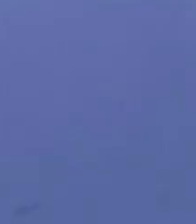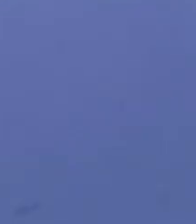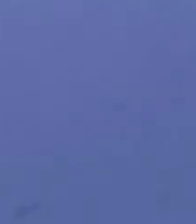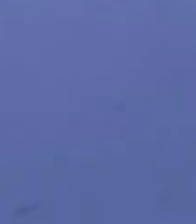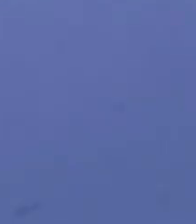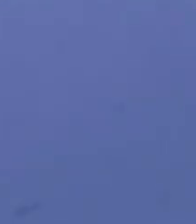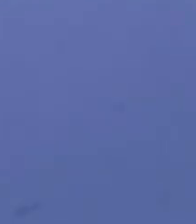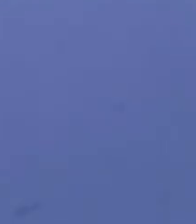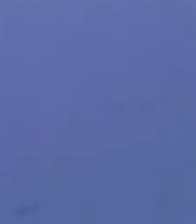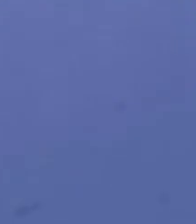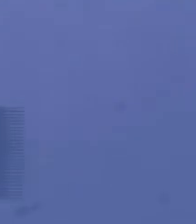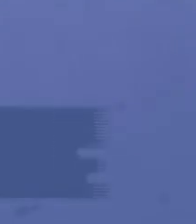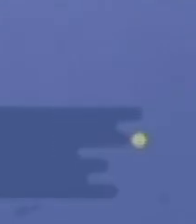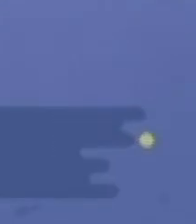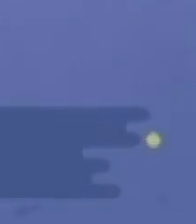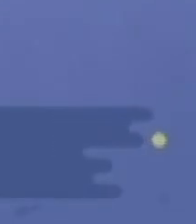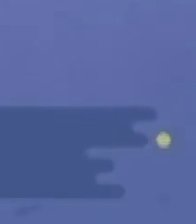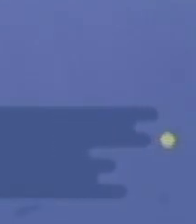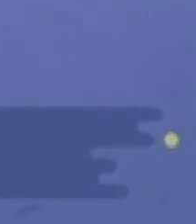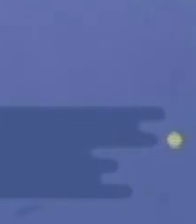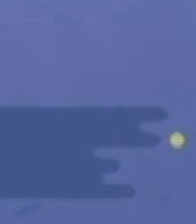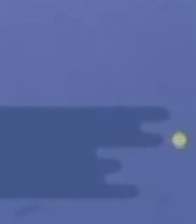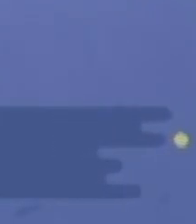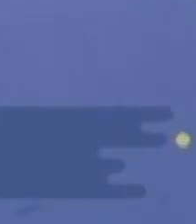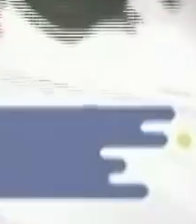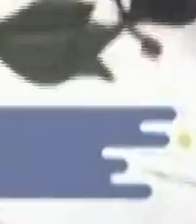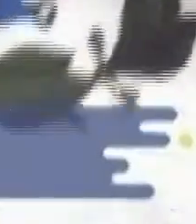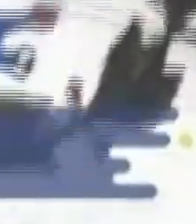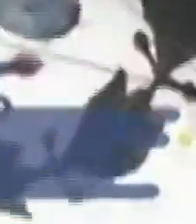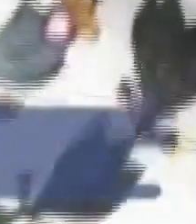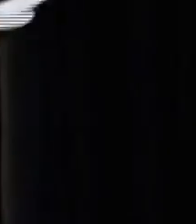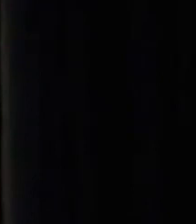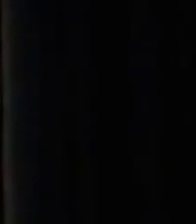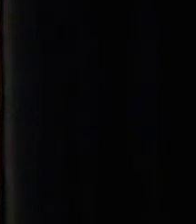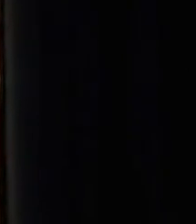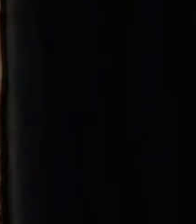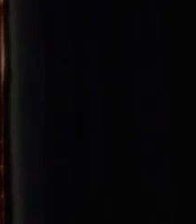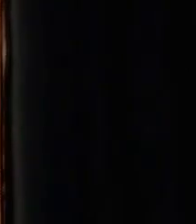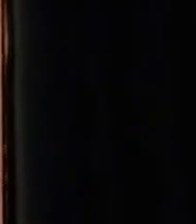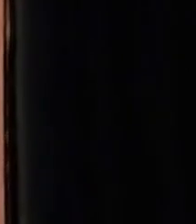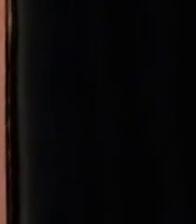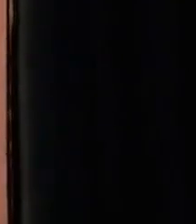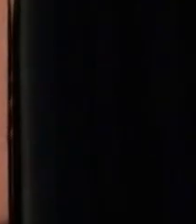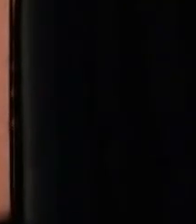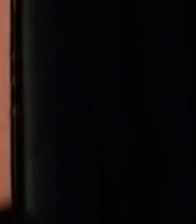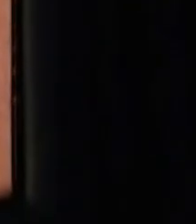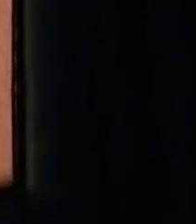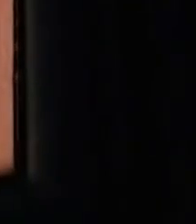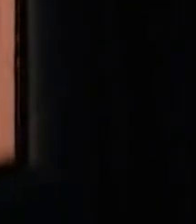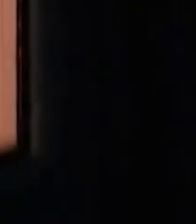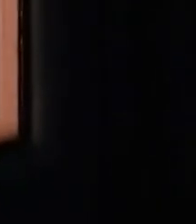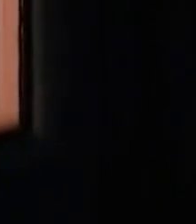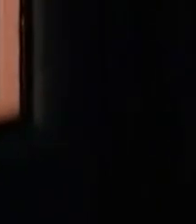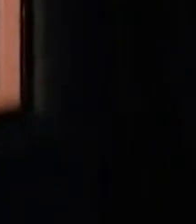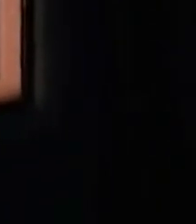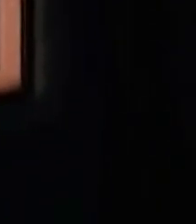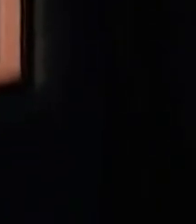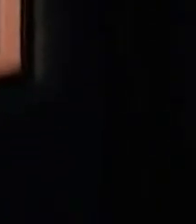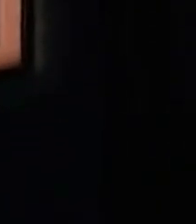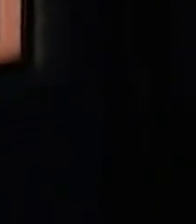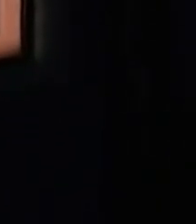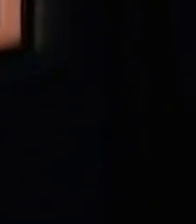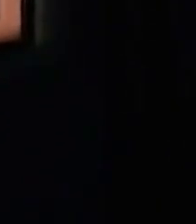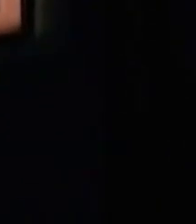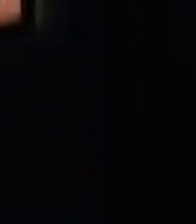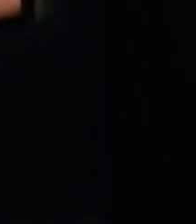día. Ese es el caso de las Reinas Chulas, un colectivo de teatro cabaret que se fundó en 1998 y